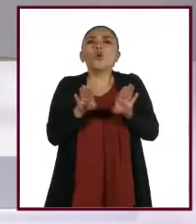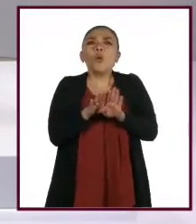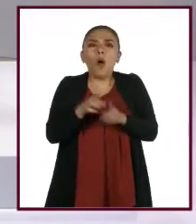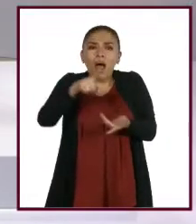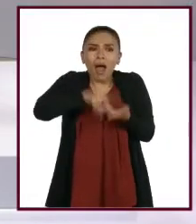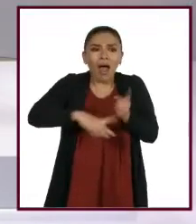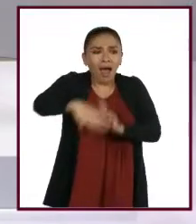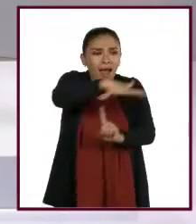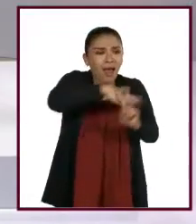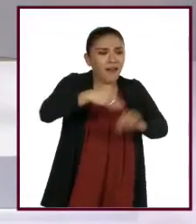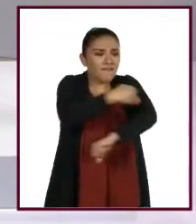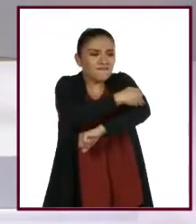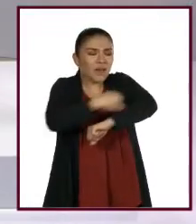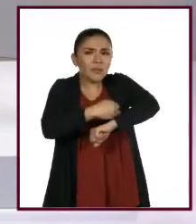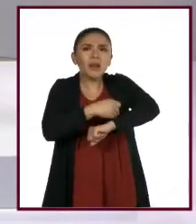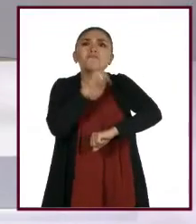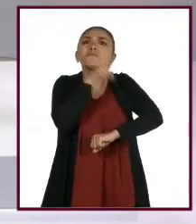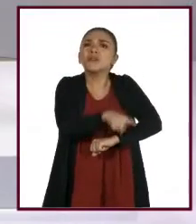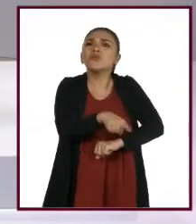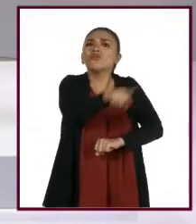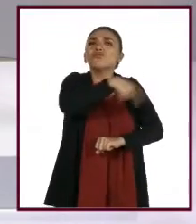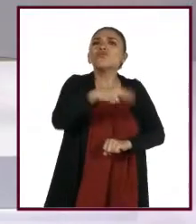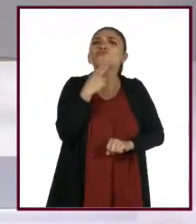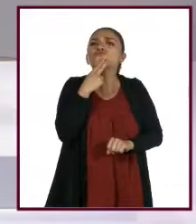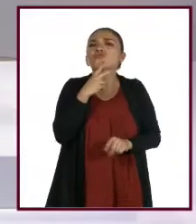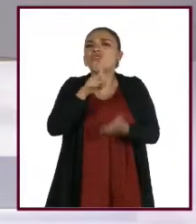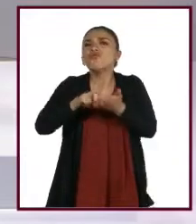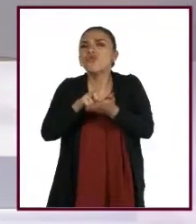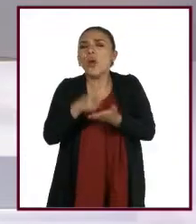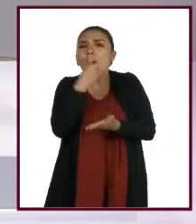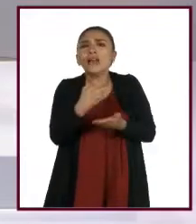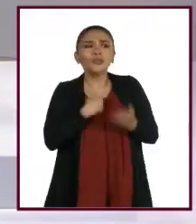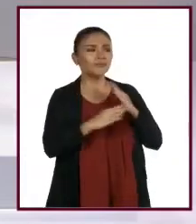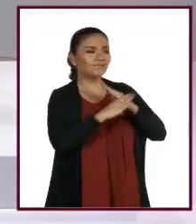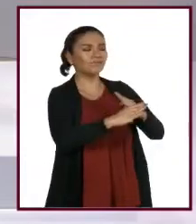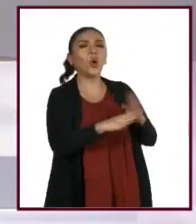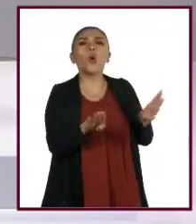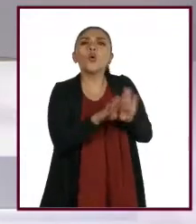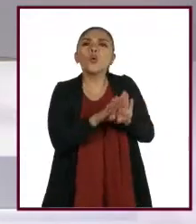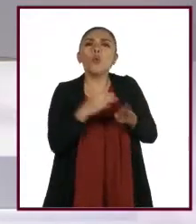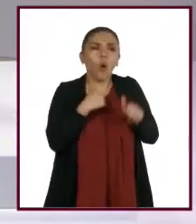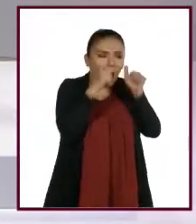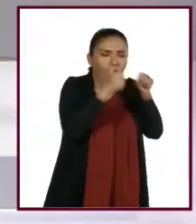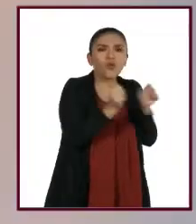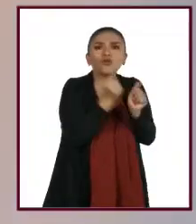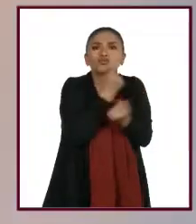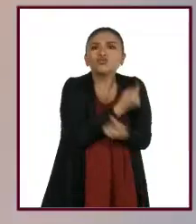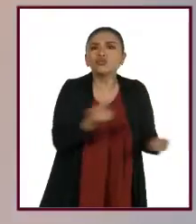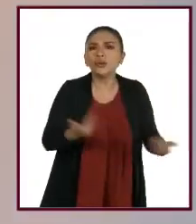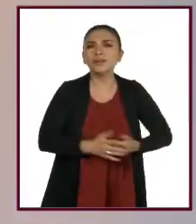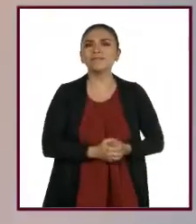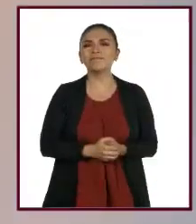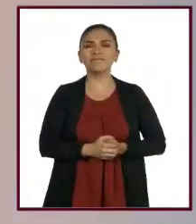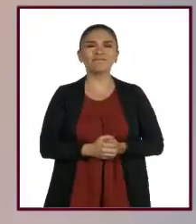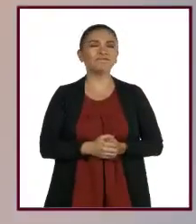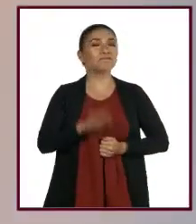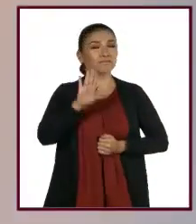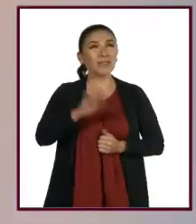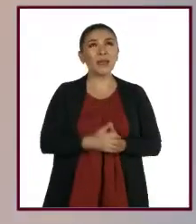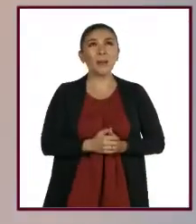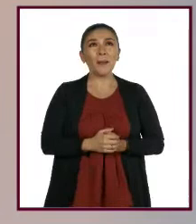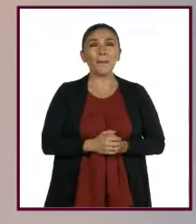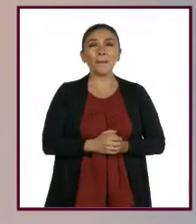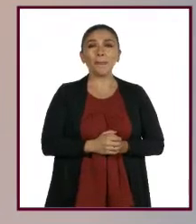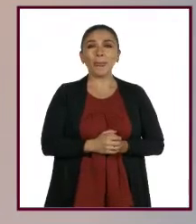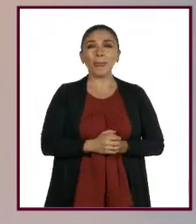el entorno familiar también hay consumo. ¿Cómo se puede prevenir a los niños si esto sucede? Creo que la